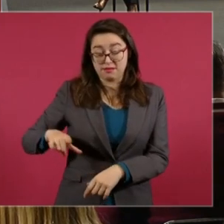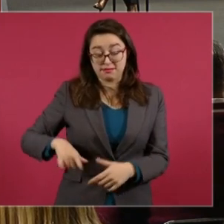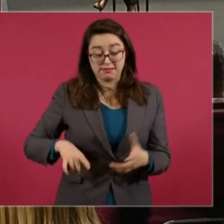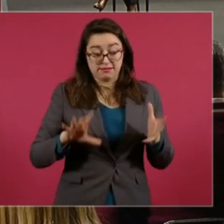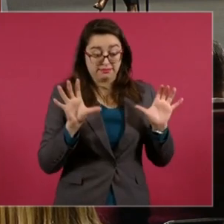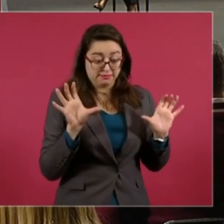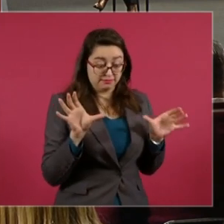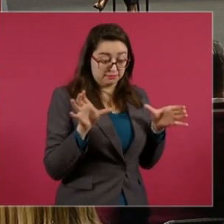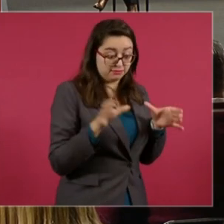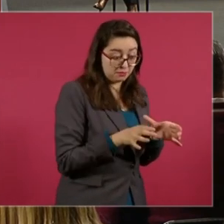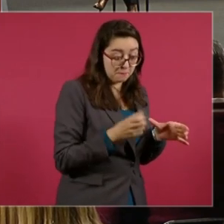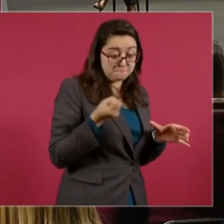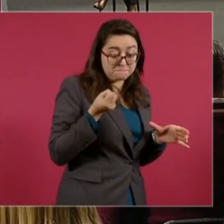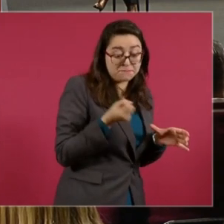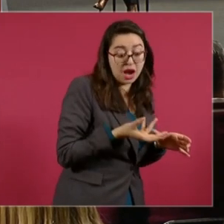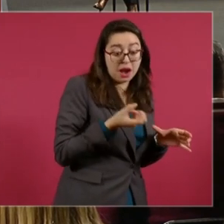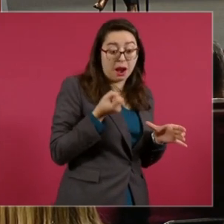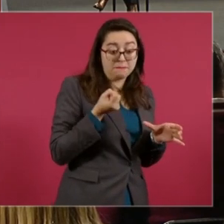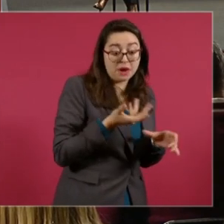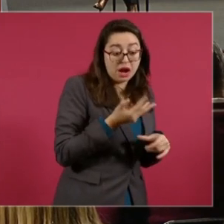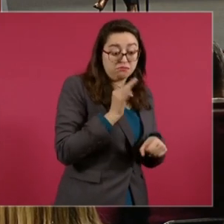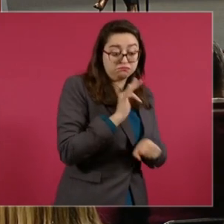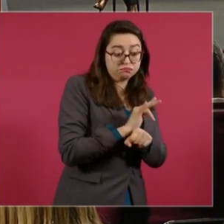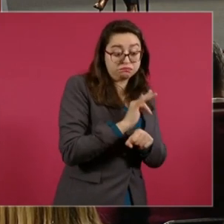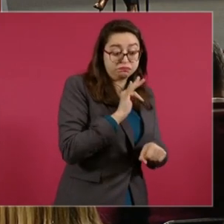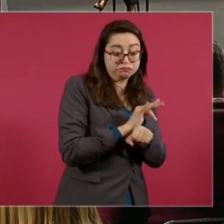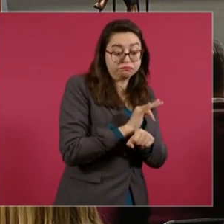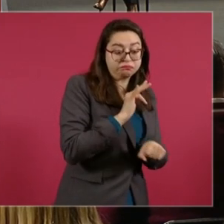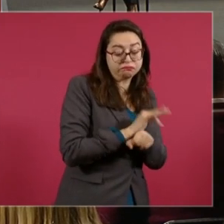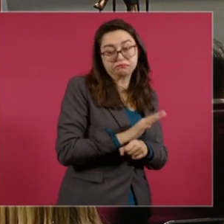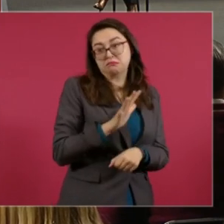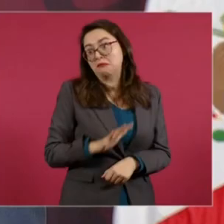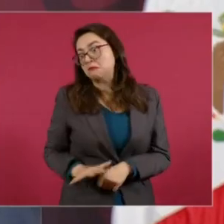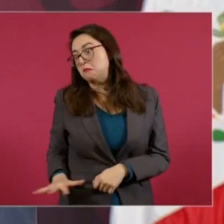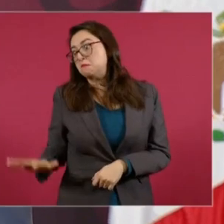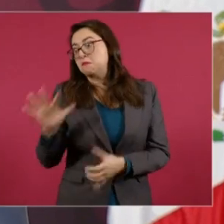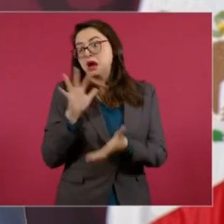Entonces no puede haber paz, tranquilidad,